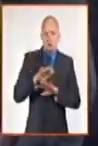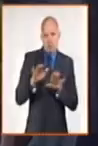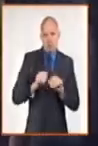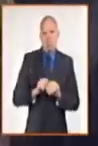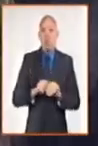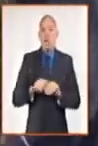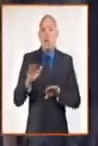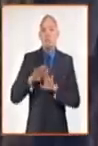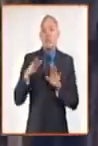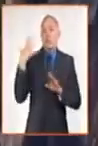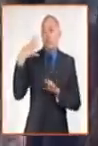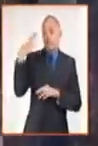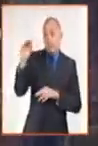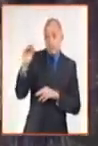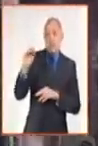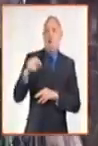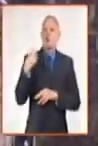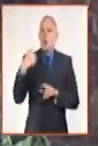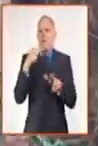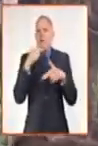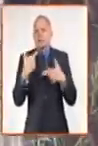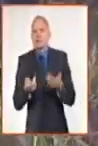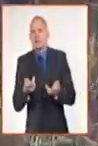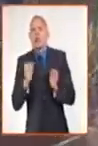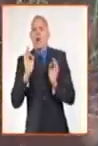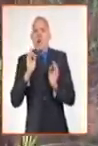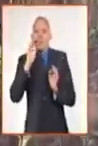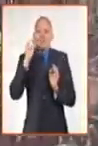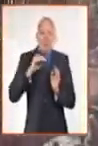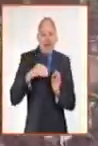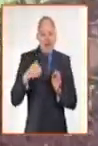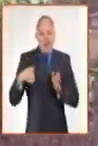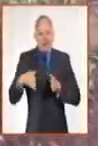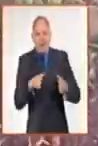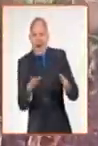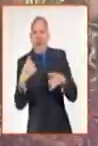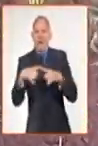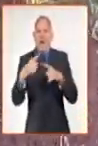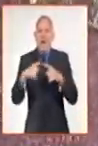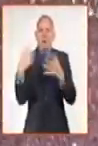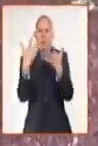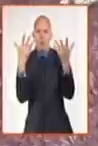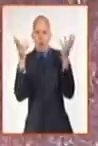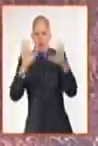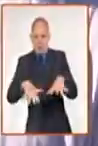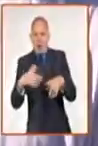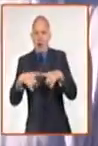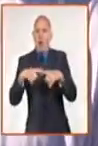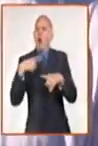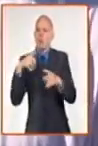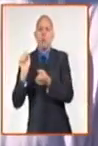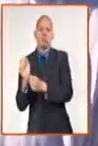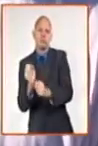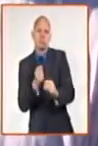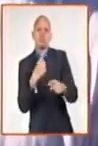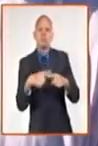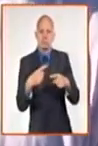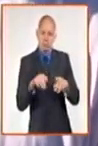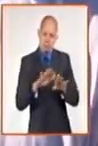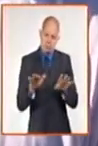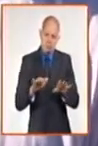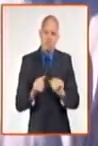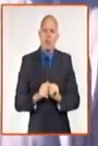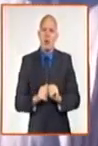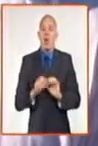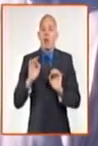pasó el huracán Ian, nos dimos la tarea de, por lo menos en las avenidas céntricas, por lo menos la recogida de escombros, los desechos, incluso estamos haciendo,